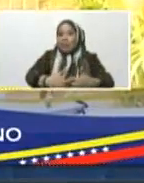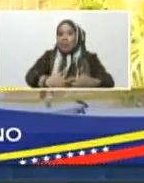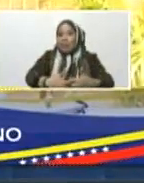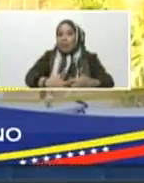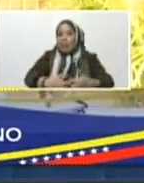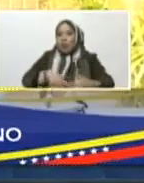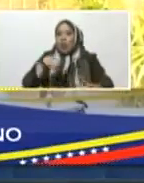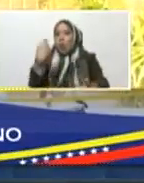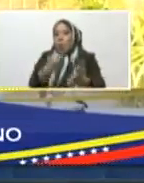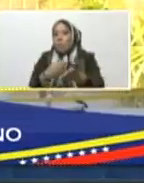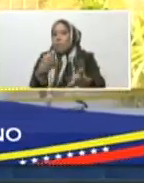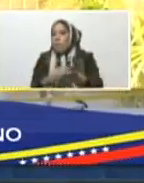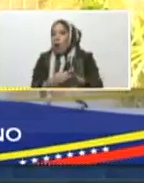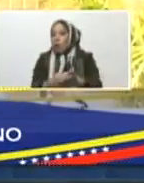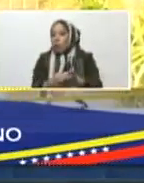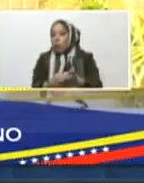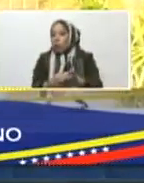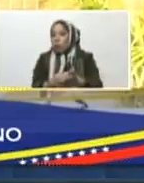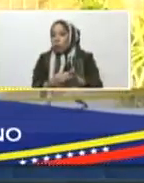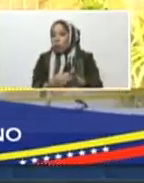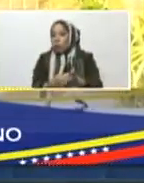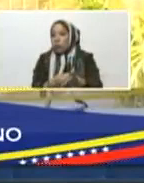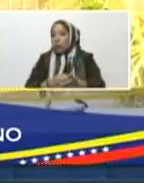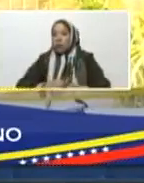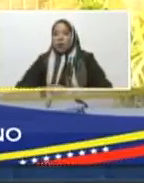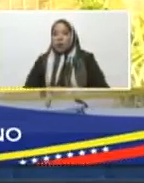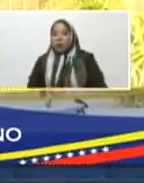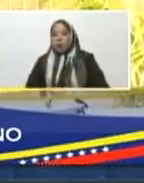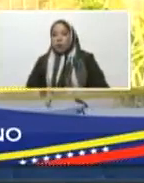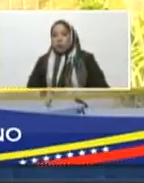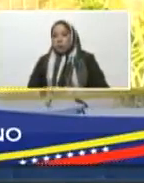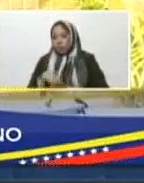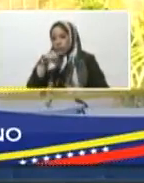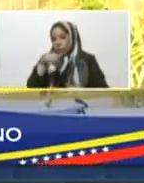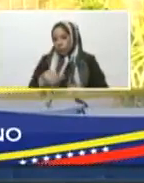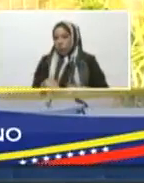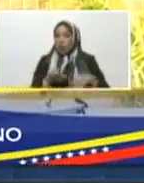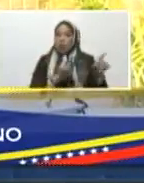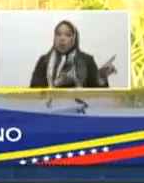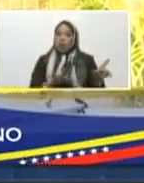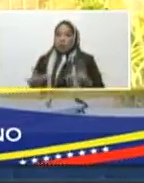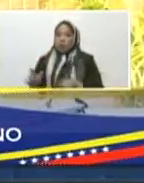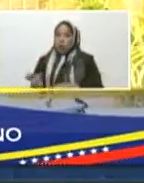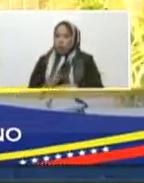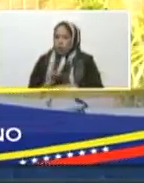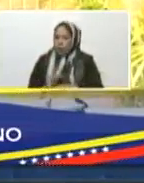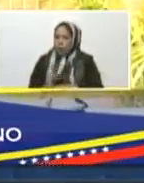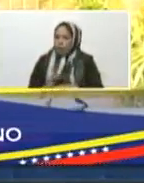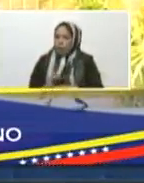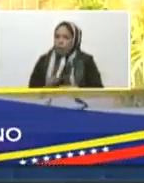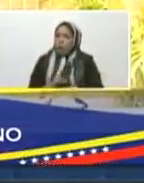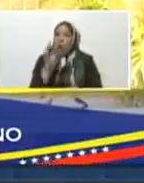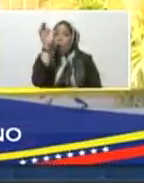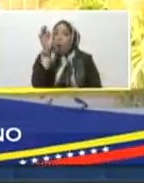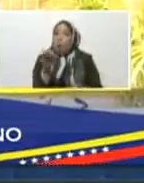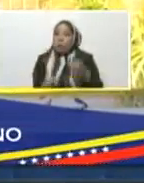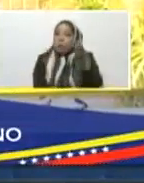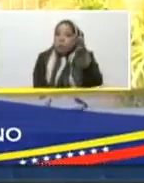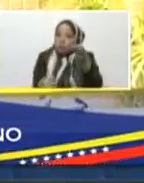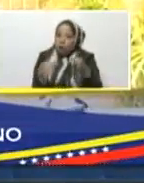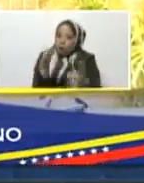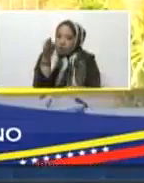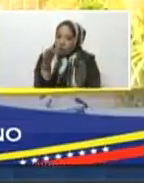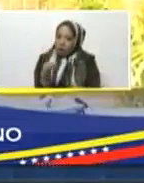por un pago allí. Yo he pedido que este caso sea llevado inmediatamente a la fiscalía y actúe